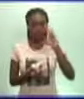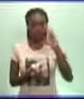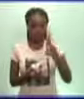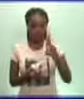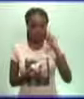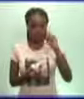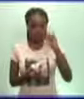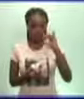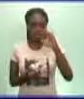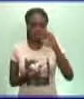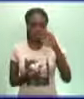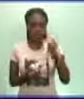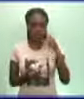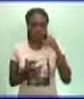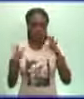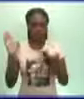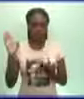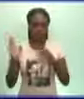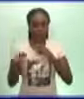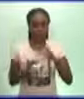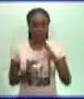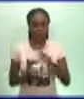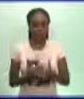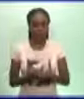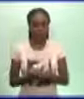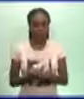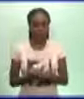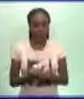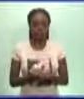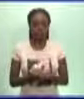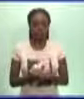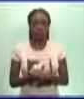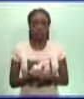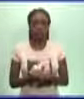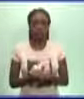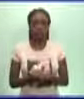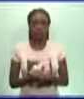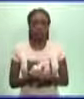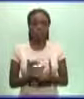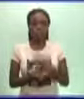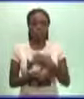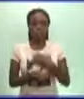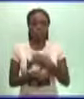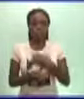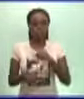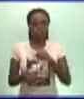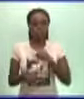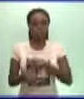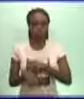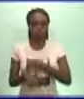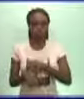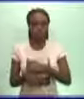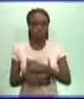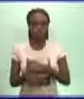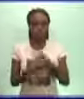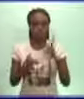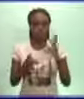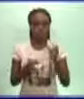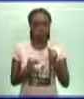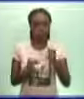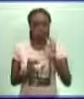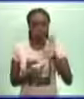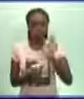predicado es manantial. Tenemos los adverbios ya de tiempo, mucho de cantidad, también de